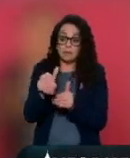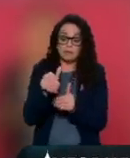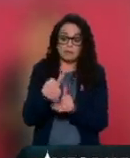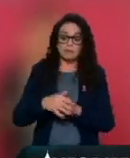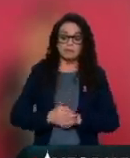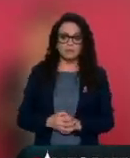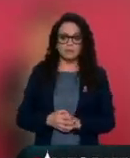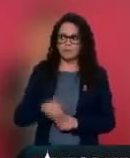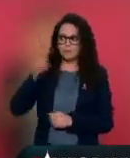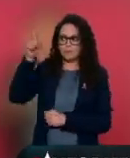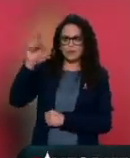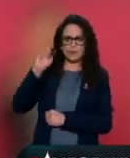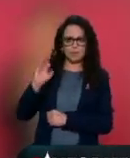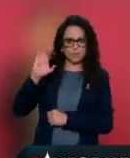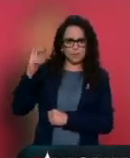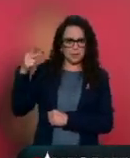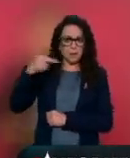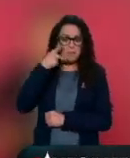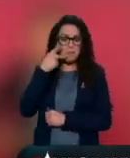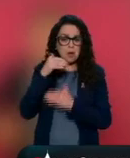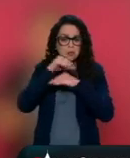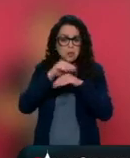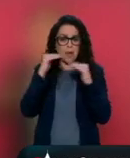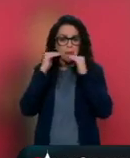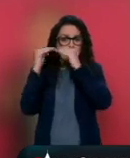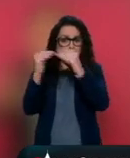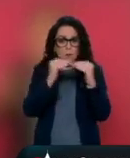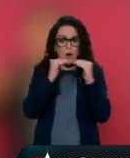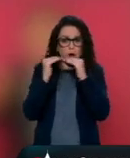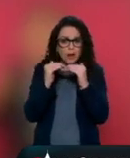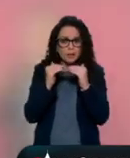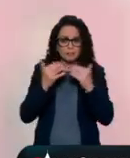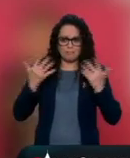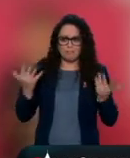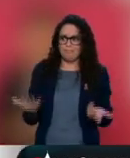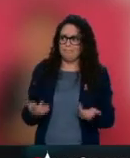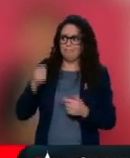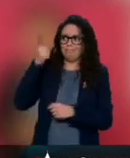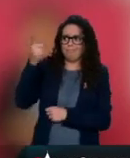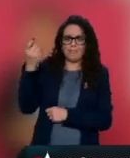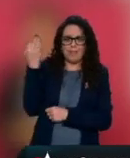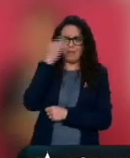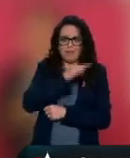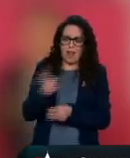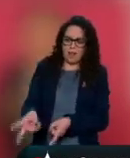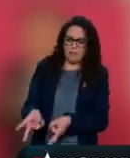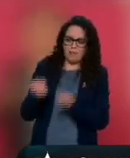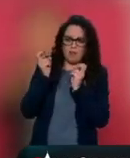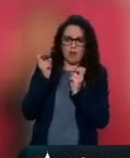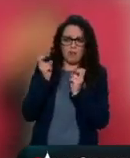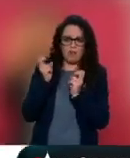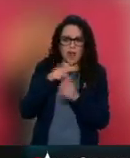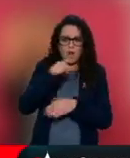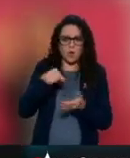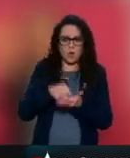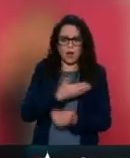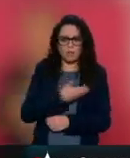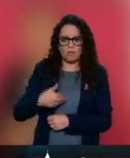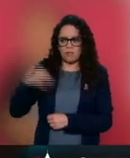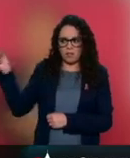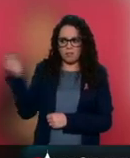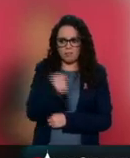de democracia, si se robaron la presidencia, y él lo sabe.